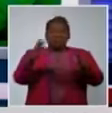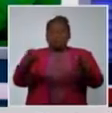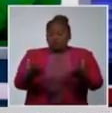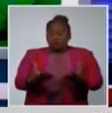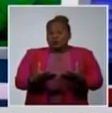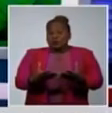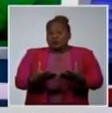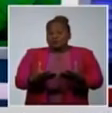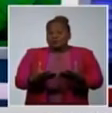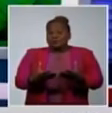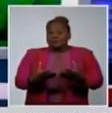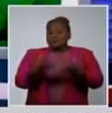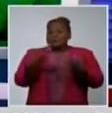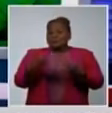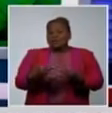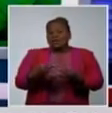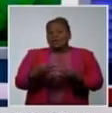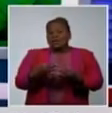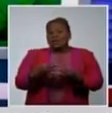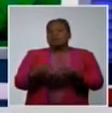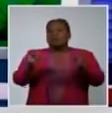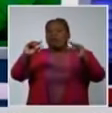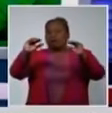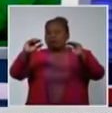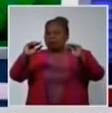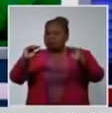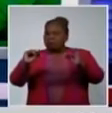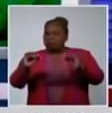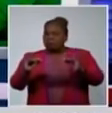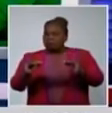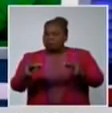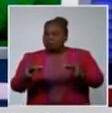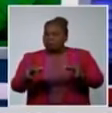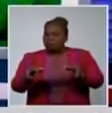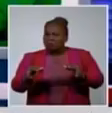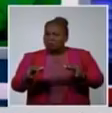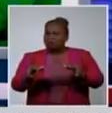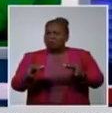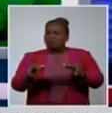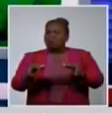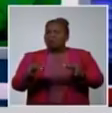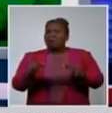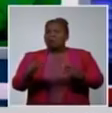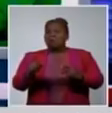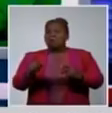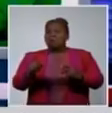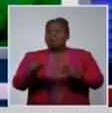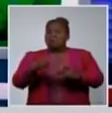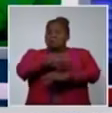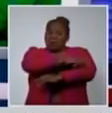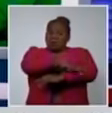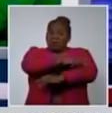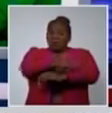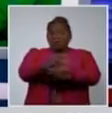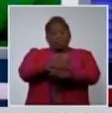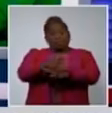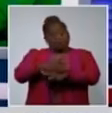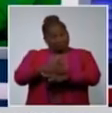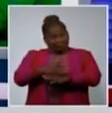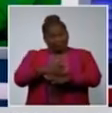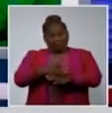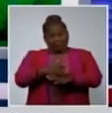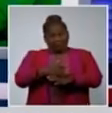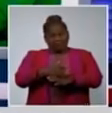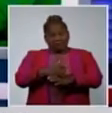sigo apostando a la reducción de todas formas propicias al cosas diferentes que